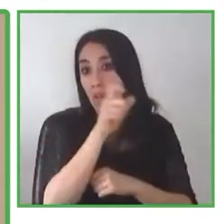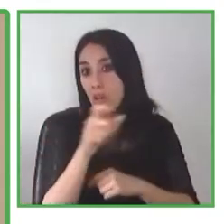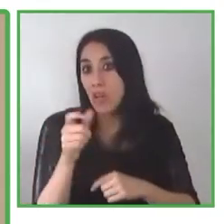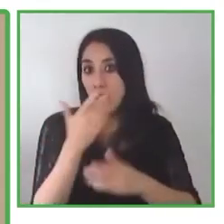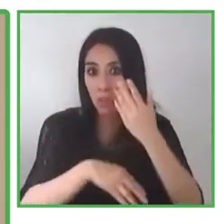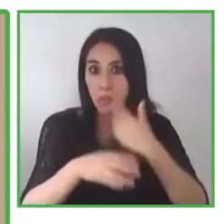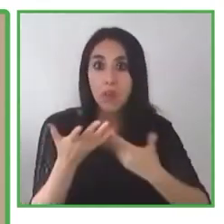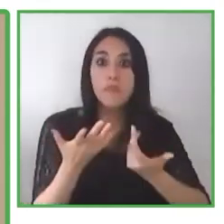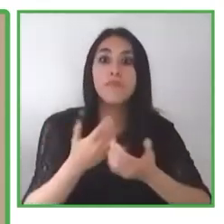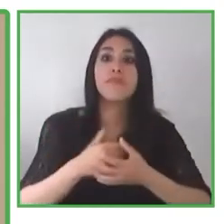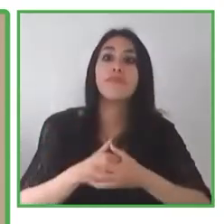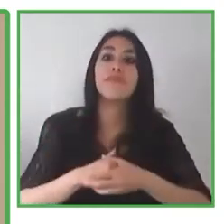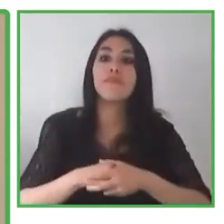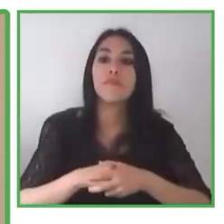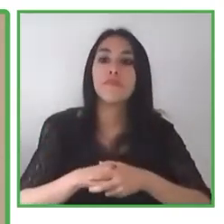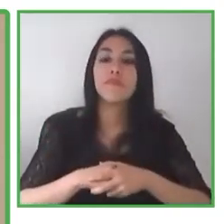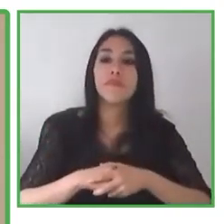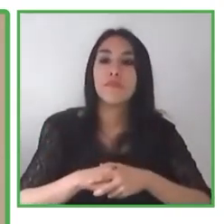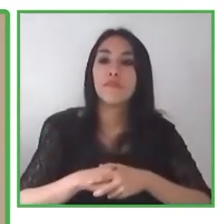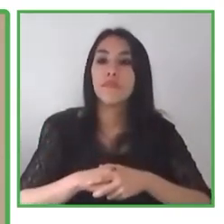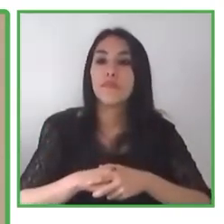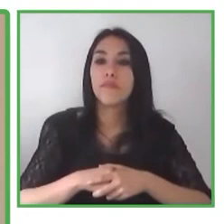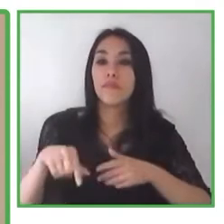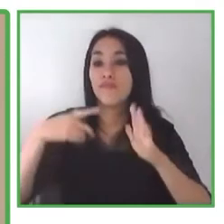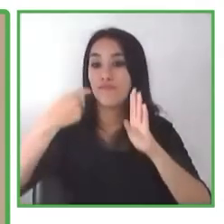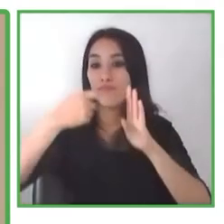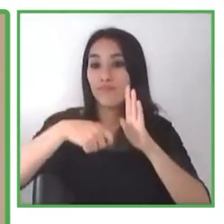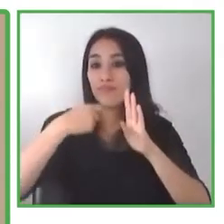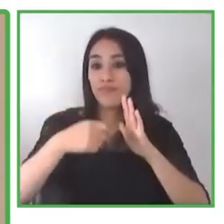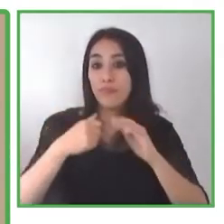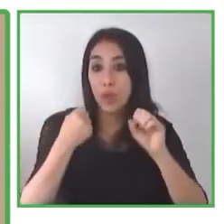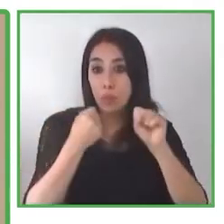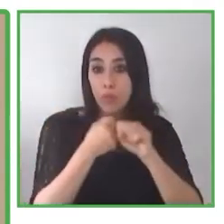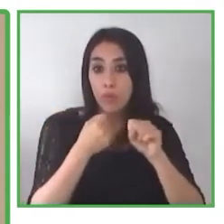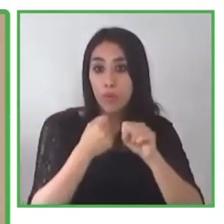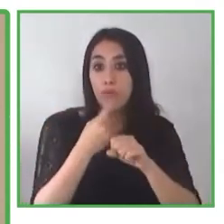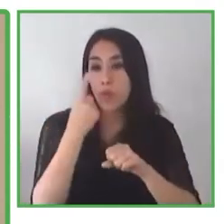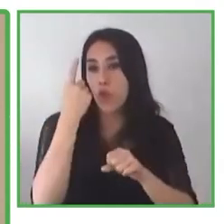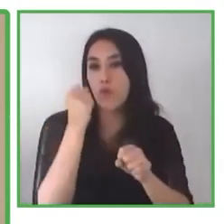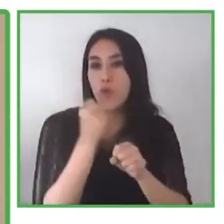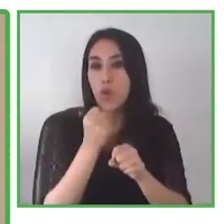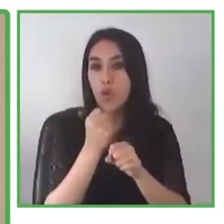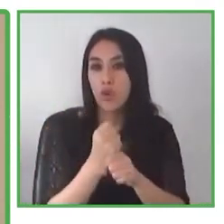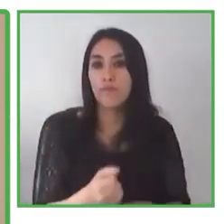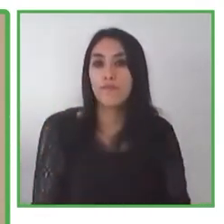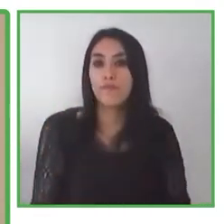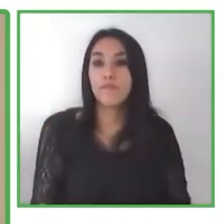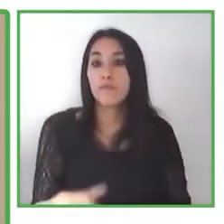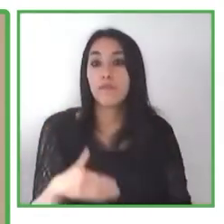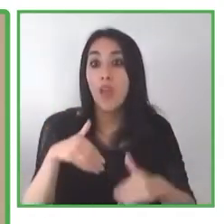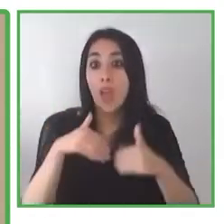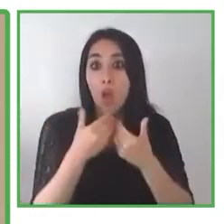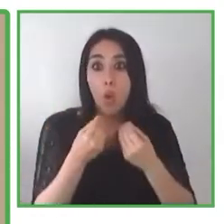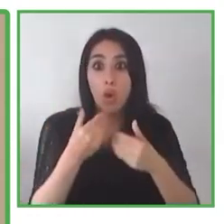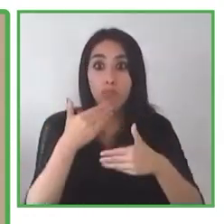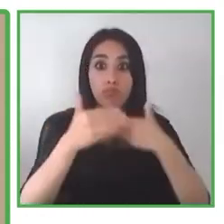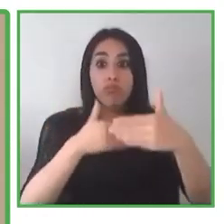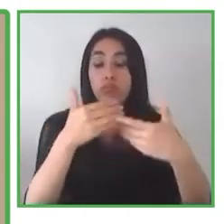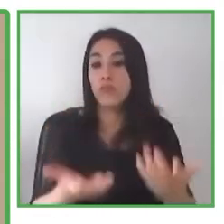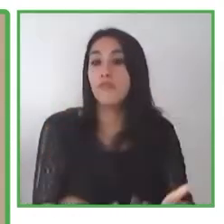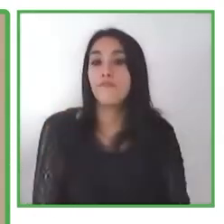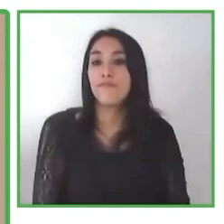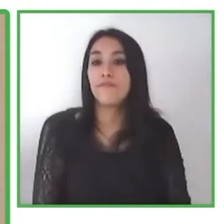eso, el proyecto apoya un taller sobre los